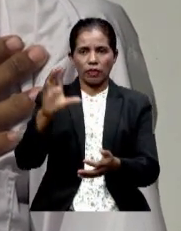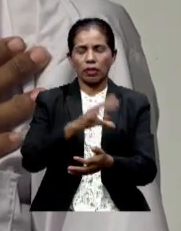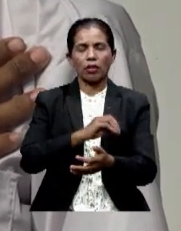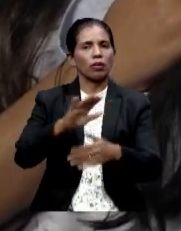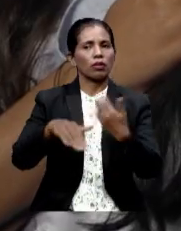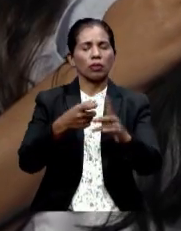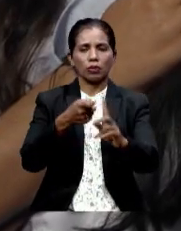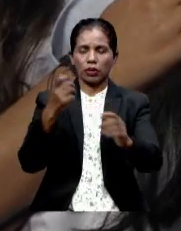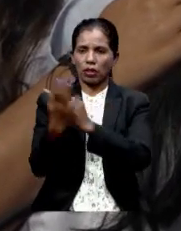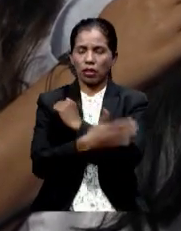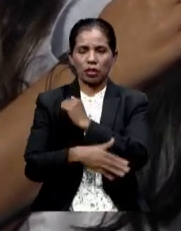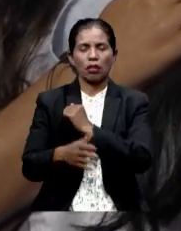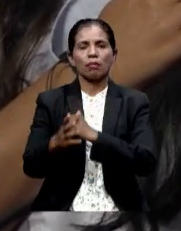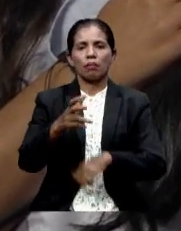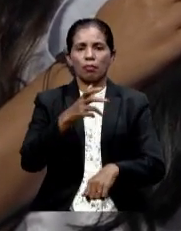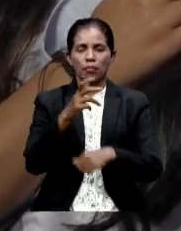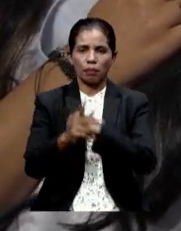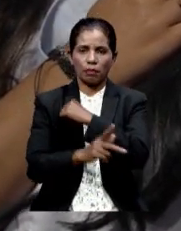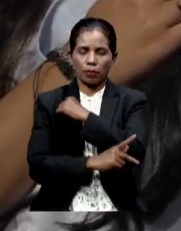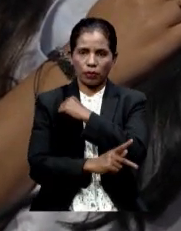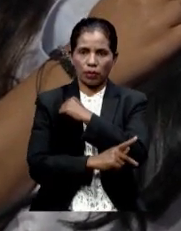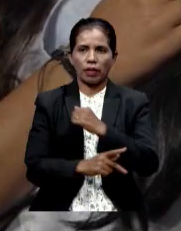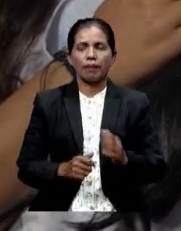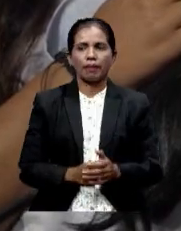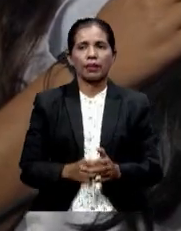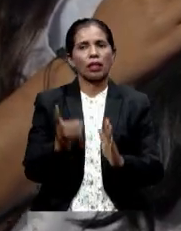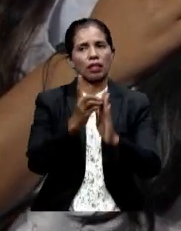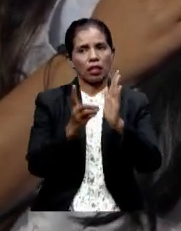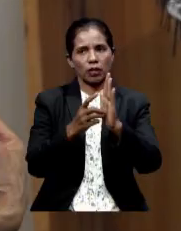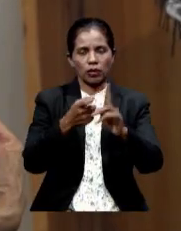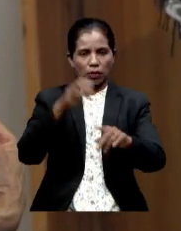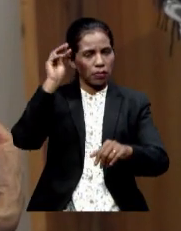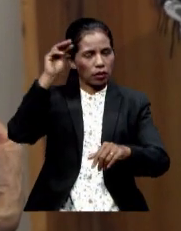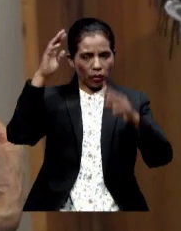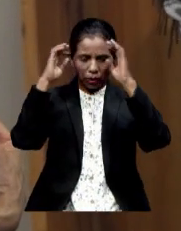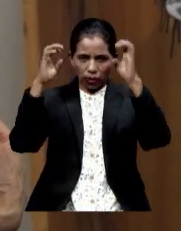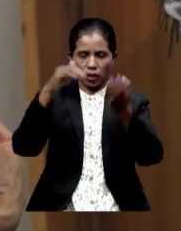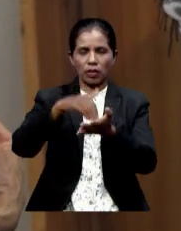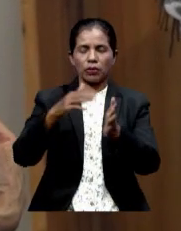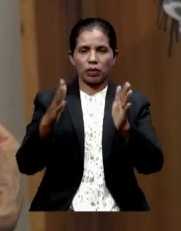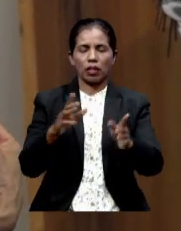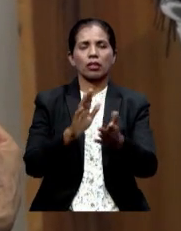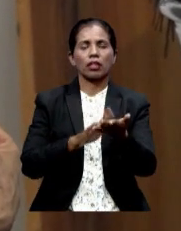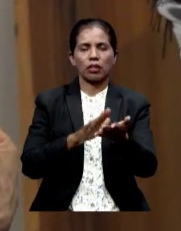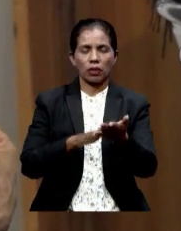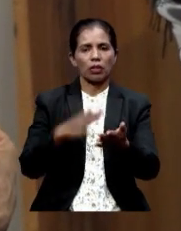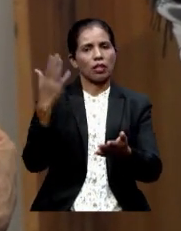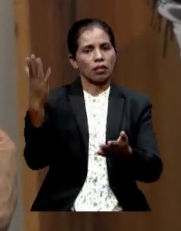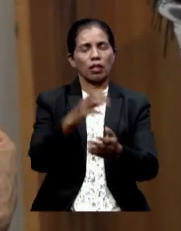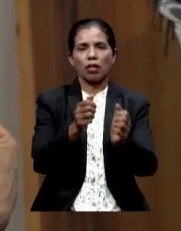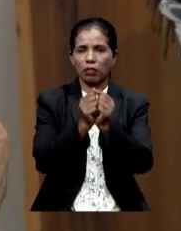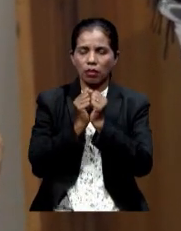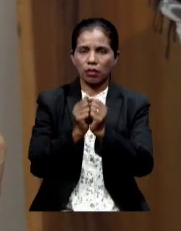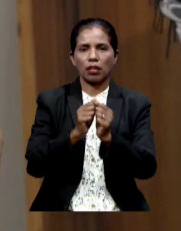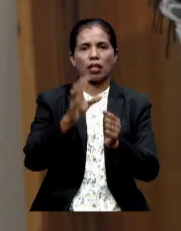maioria Rusinação, Portugal. Dados Rusi Ministério da Educação Hatudu, estudante husi escola referência ne hamutu